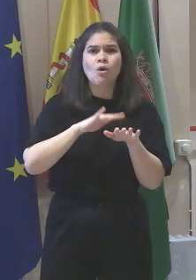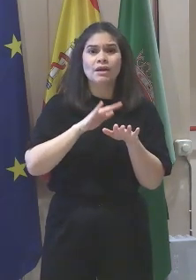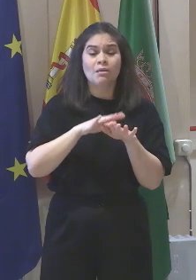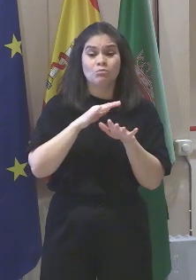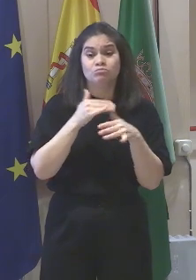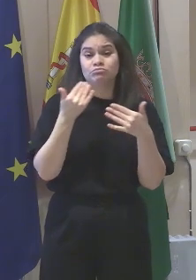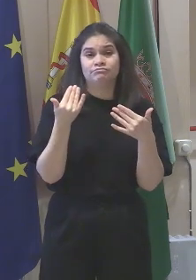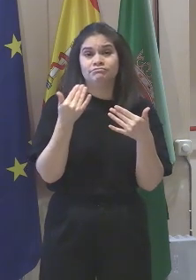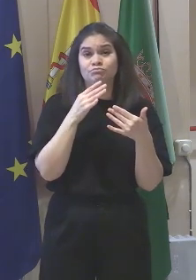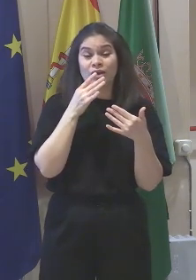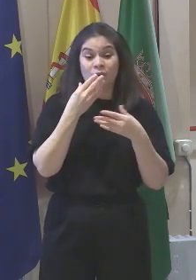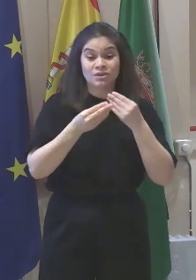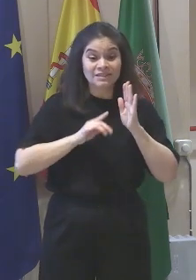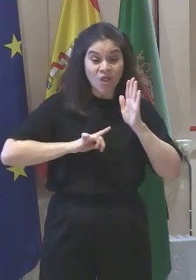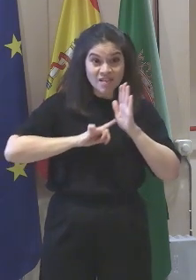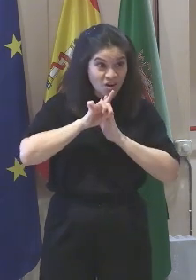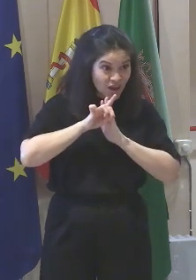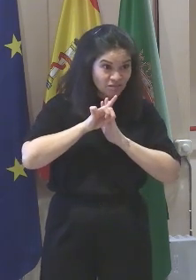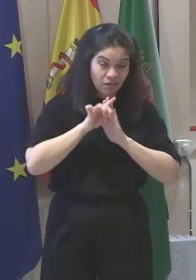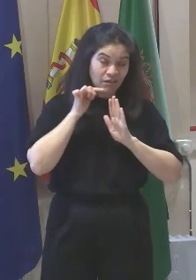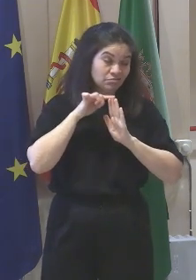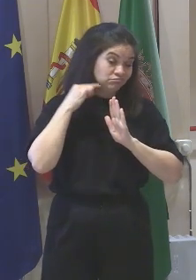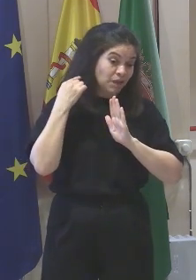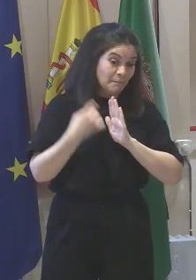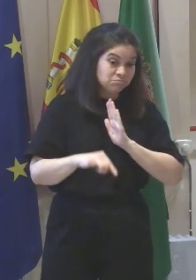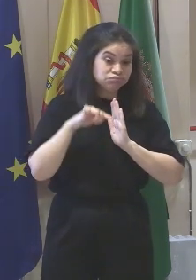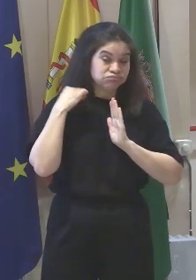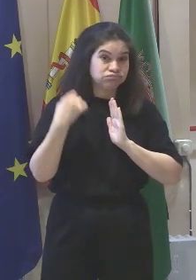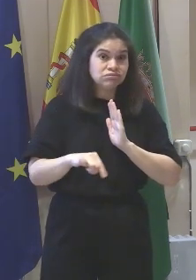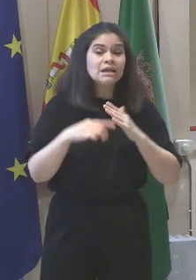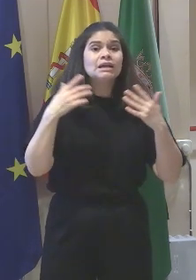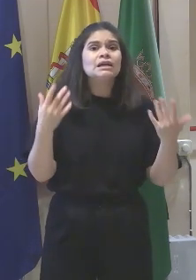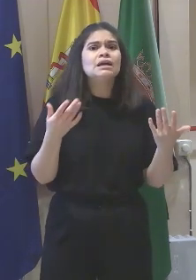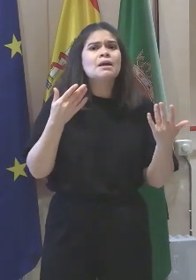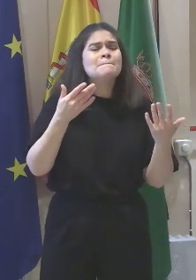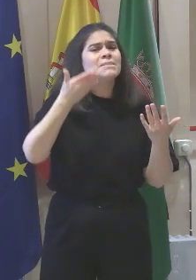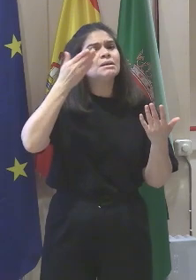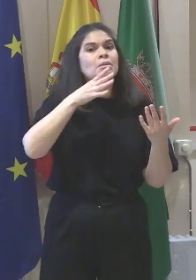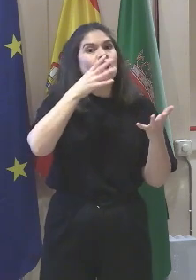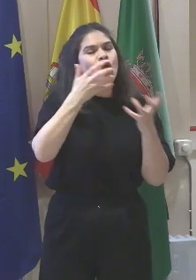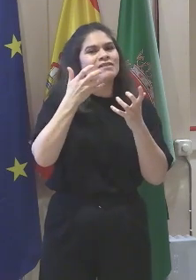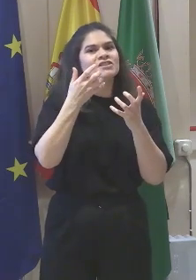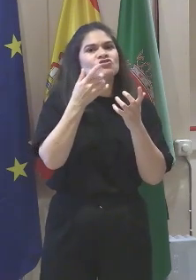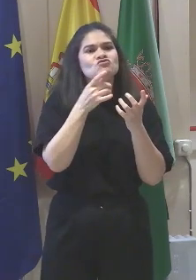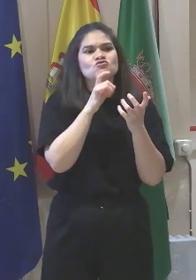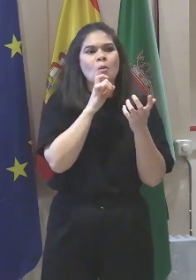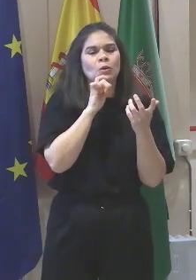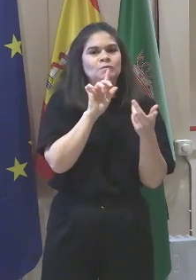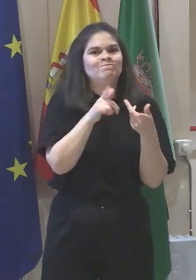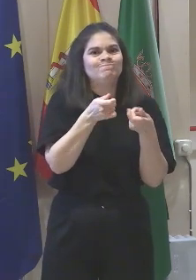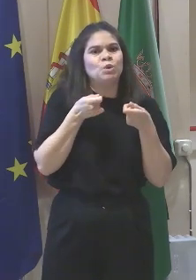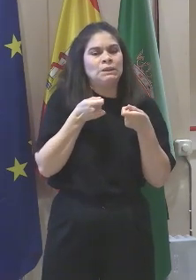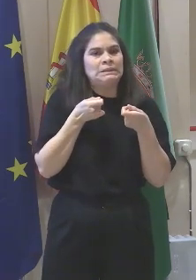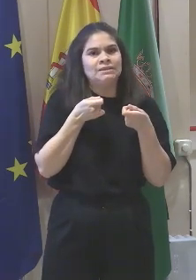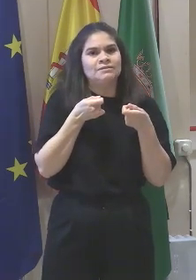largo del desarrollo y se han caído principalmente porque como los beneficios son muy modestos, pues no